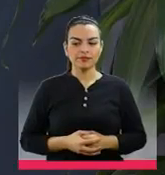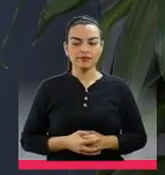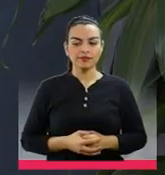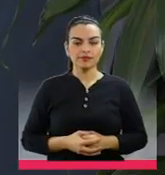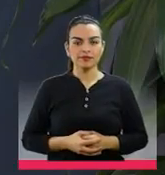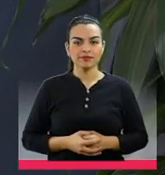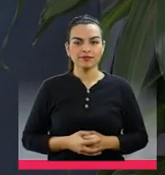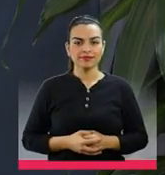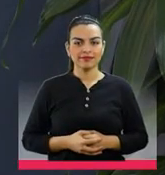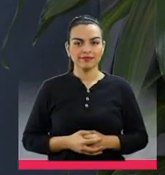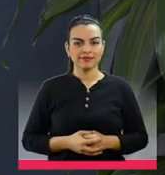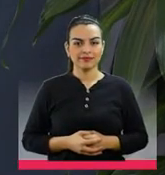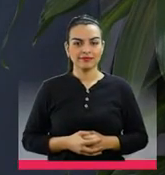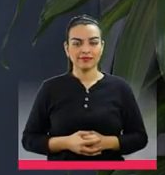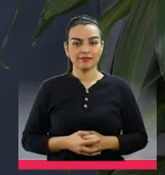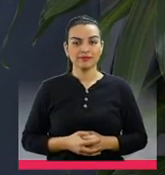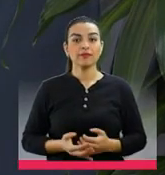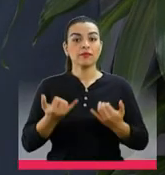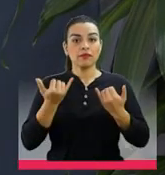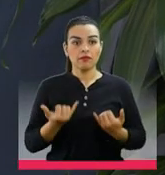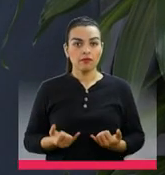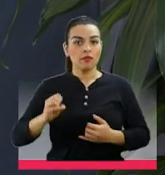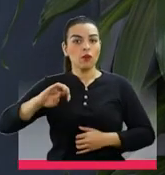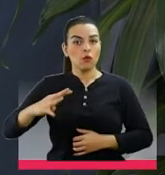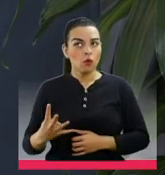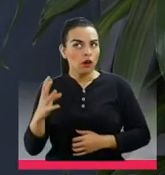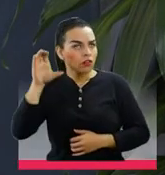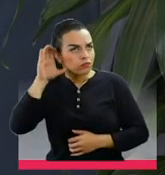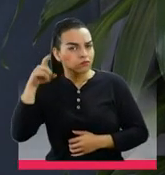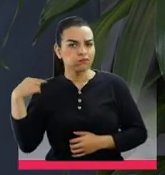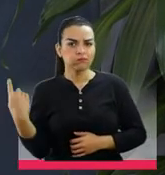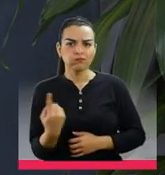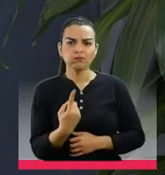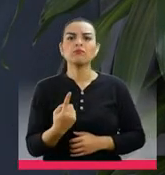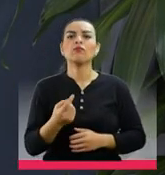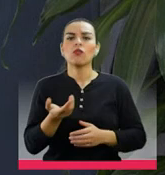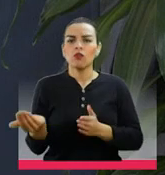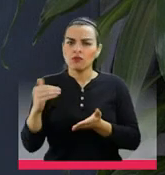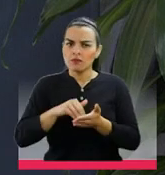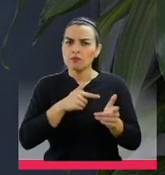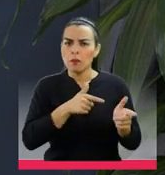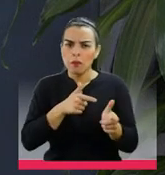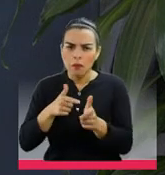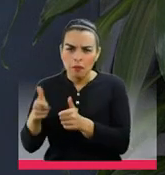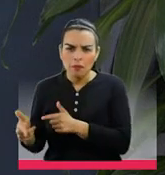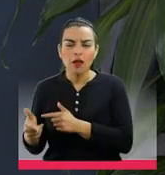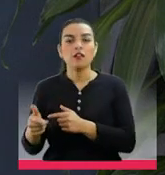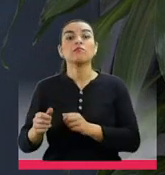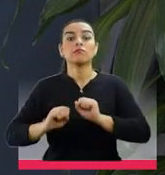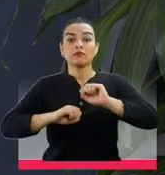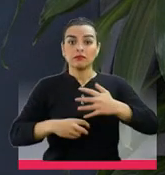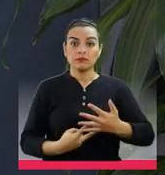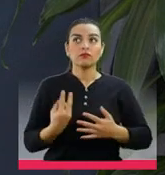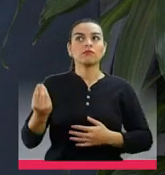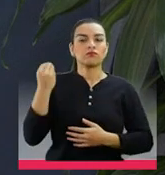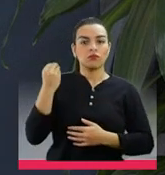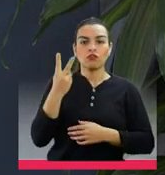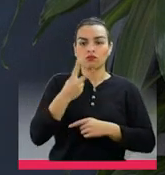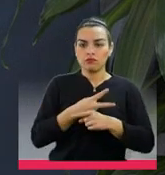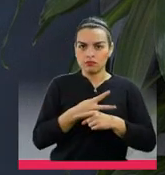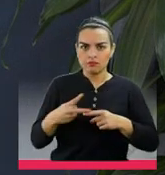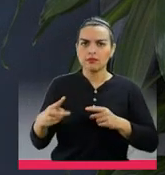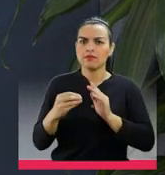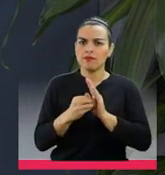Y ante la cuarta masacre ocurrida en las últimas 48 horas en el país y la séptima en las dos semanas recientes perpetradas en regiones como